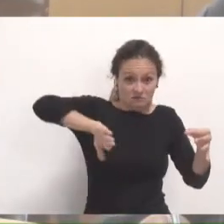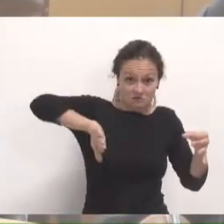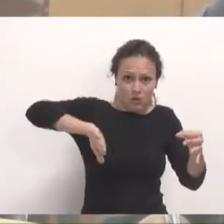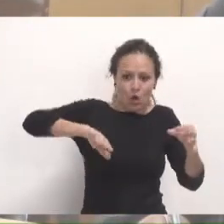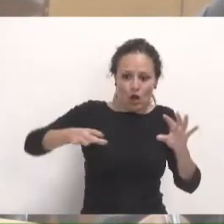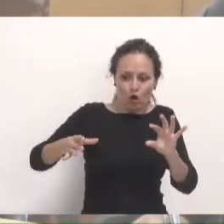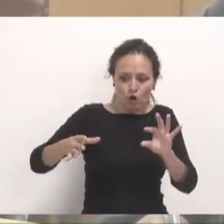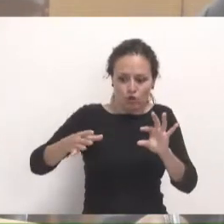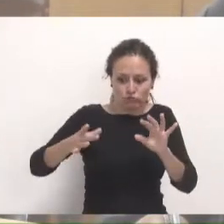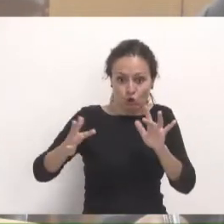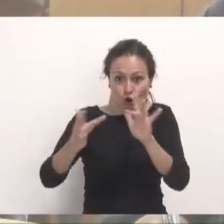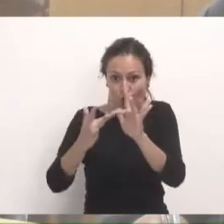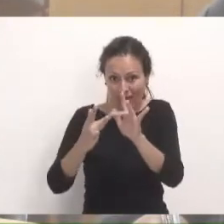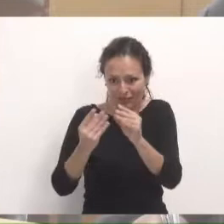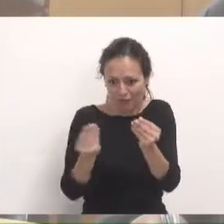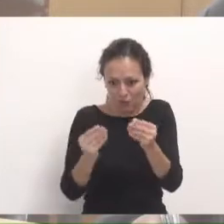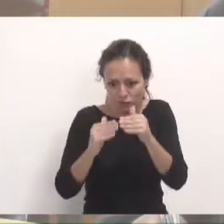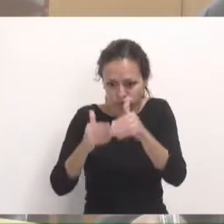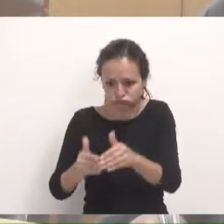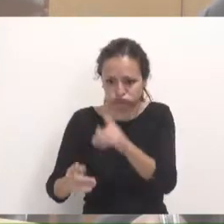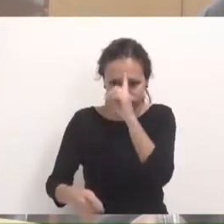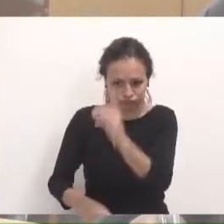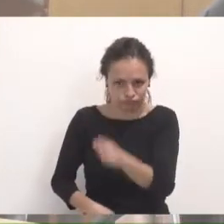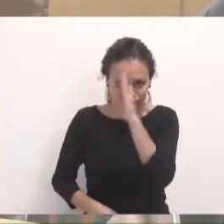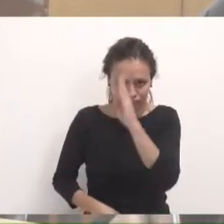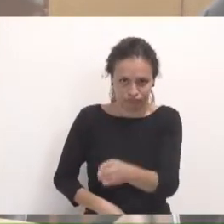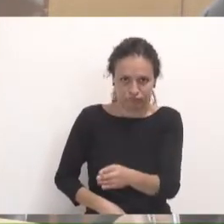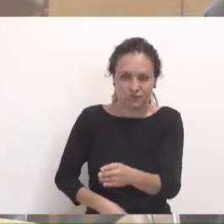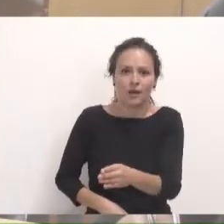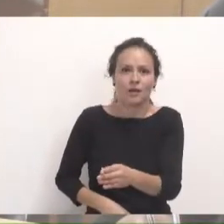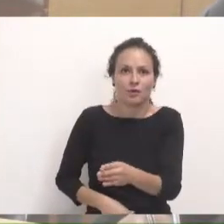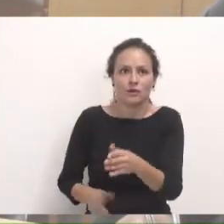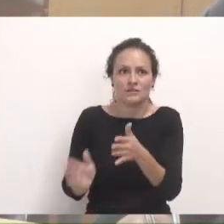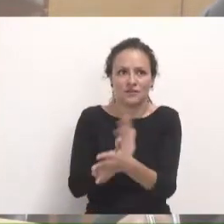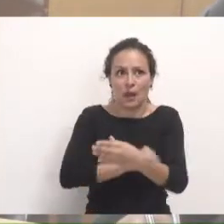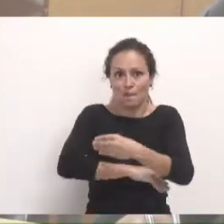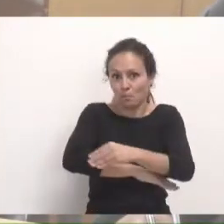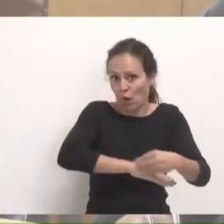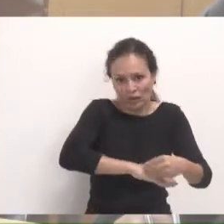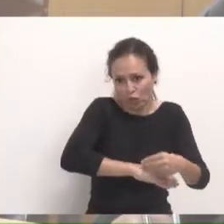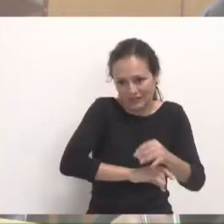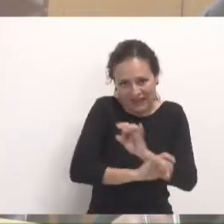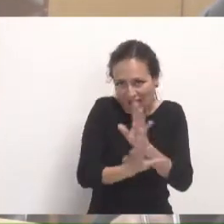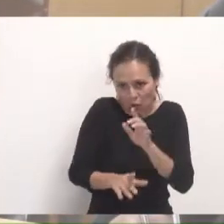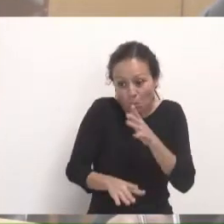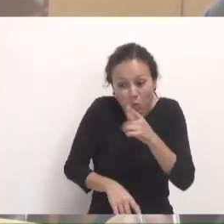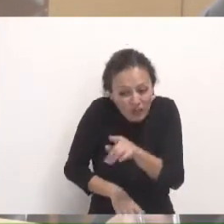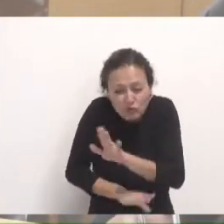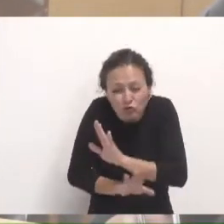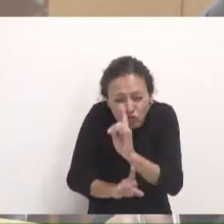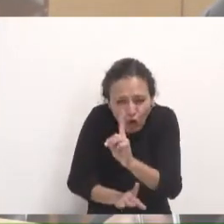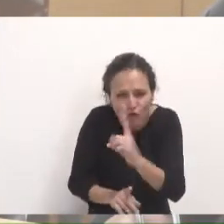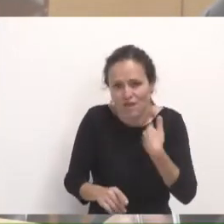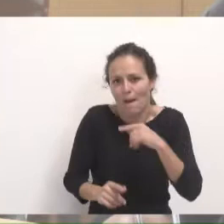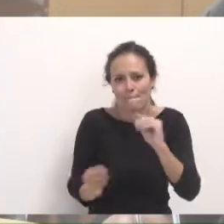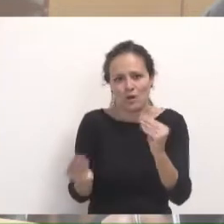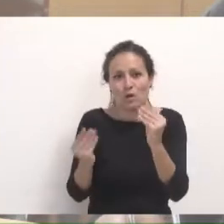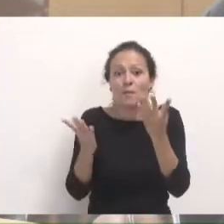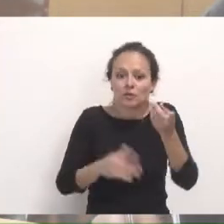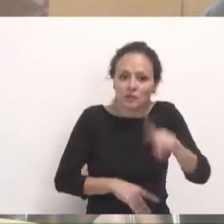ya de por sí solo eso justificaría hacer una mejora del puerto, sino la mejora del entorno de los cristianos, que